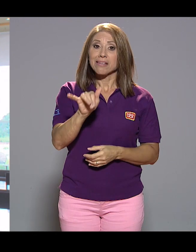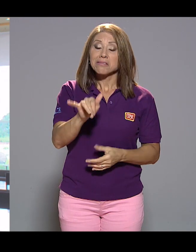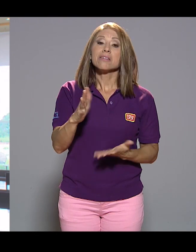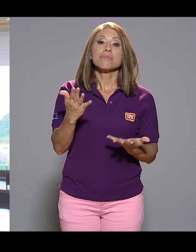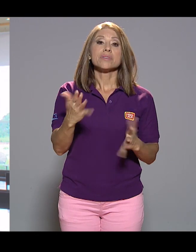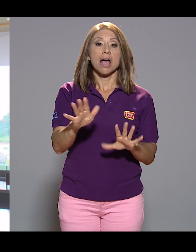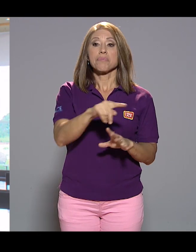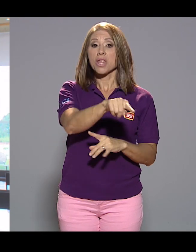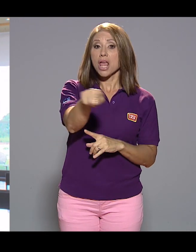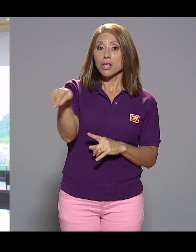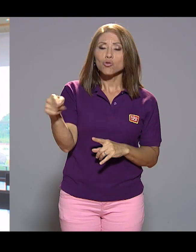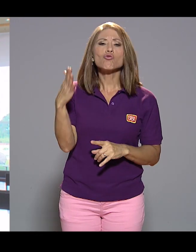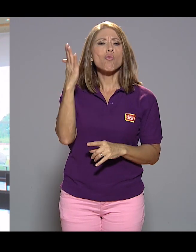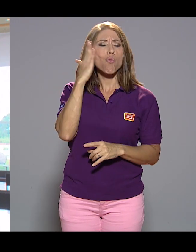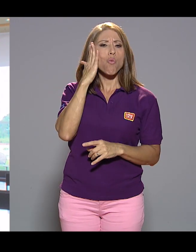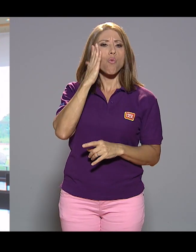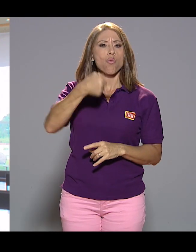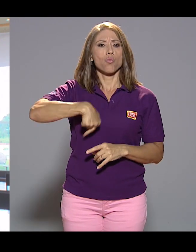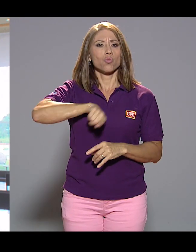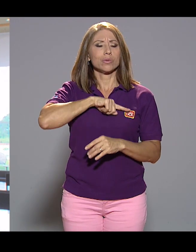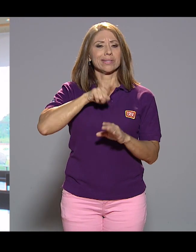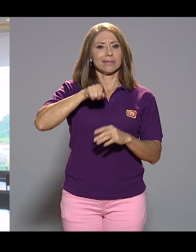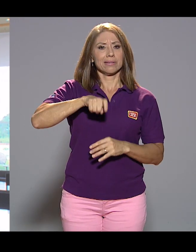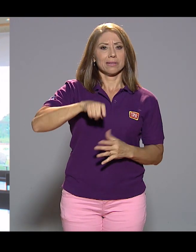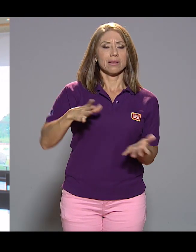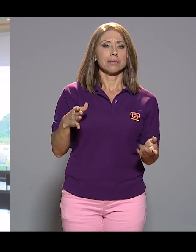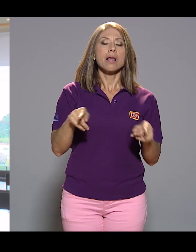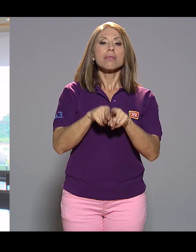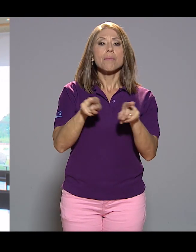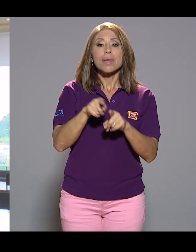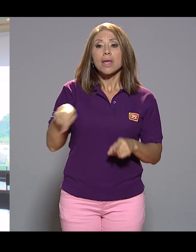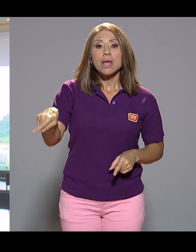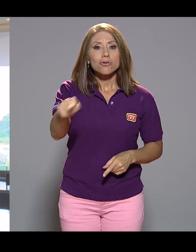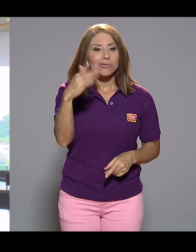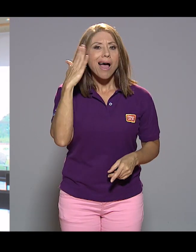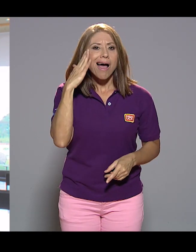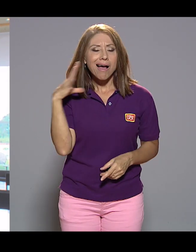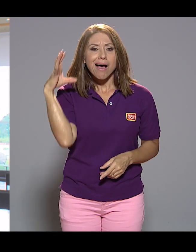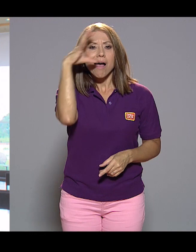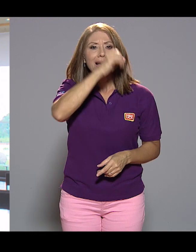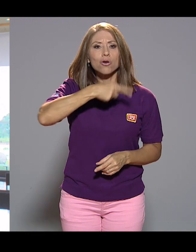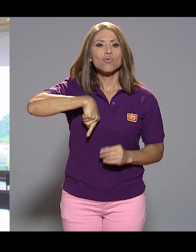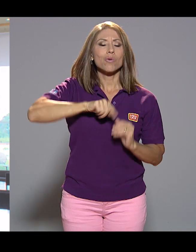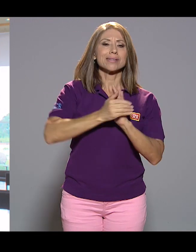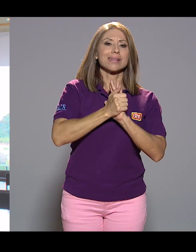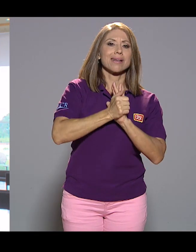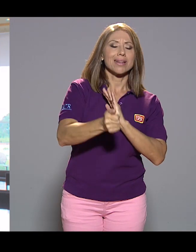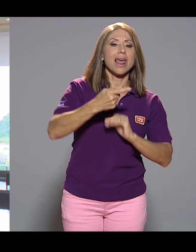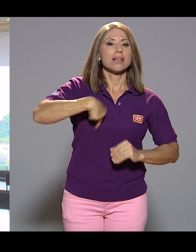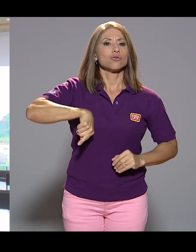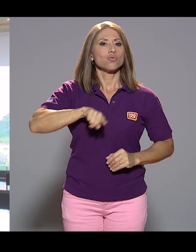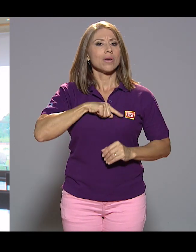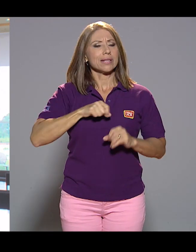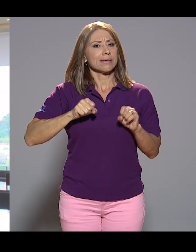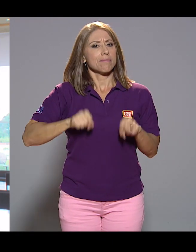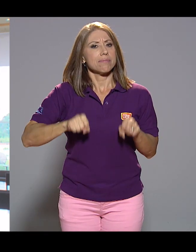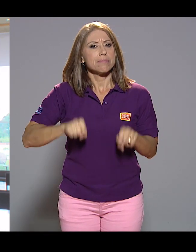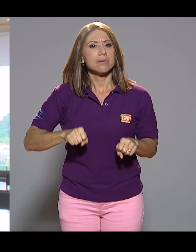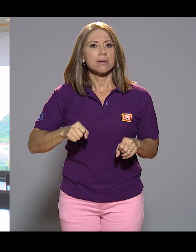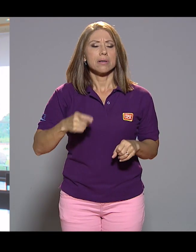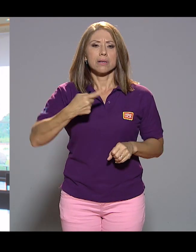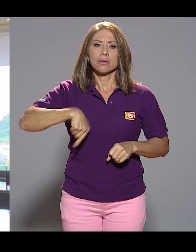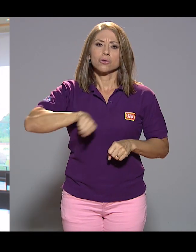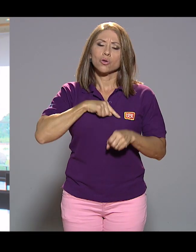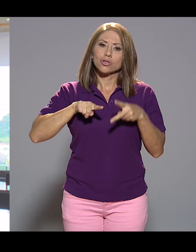desarrollo, etcétera, etcétera. Y así van conociendo nuestras necesidades, van conociendo también nuestras habilidades,